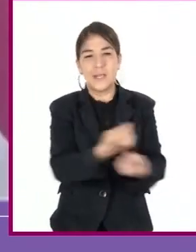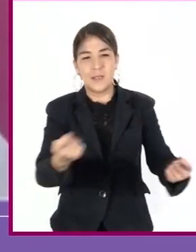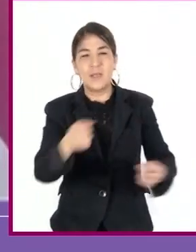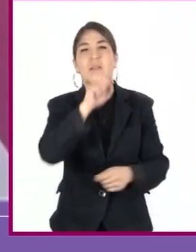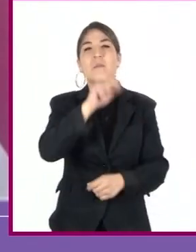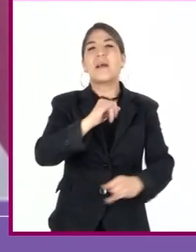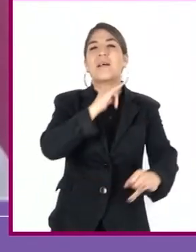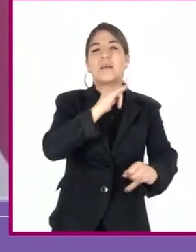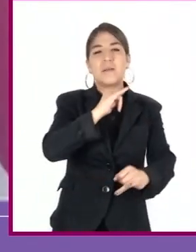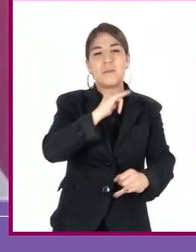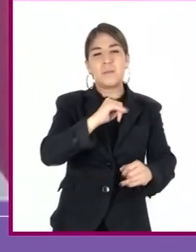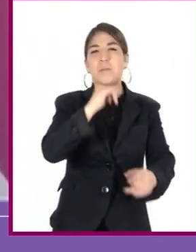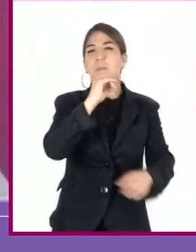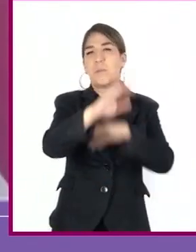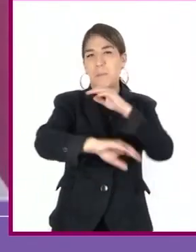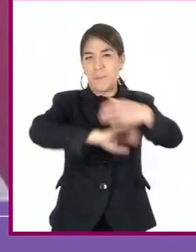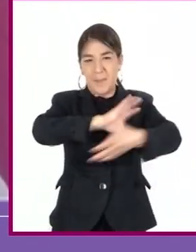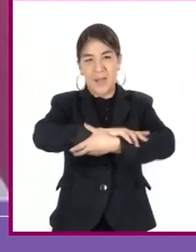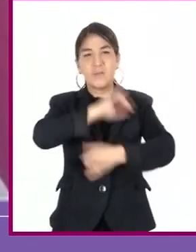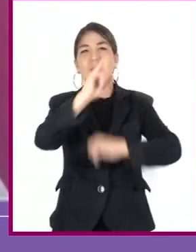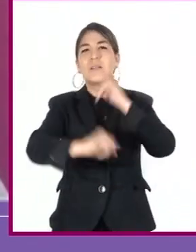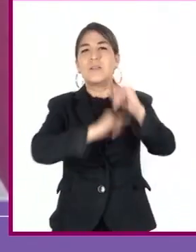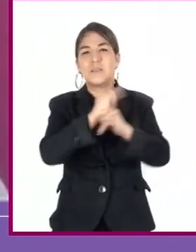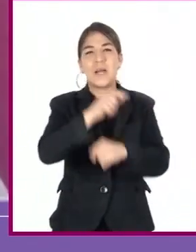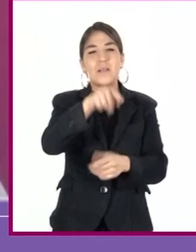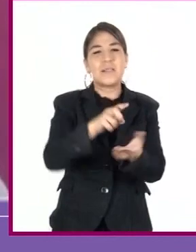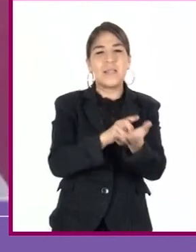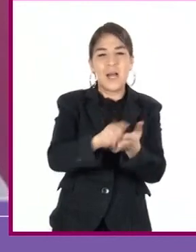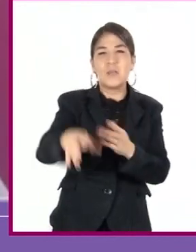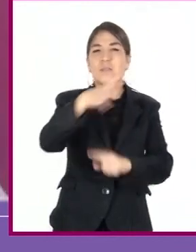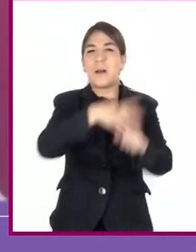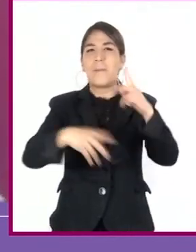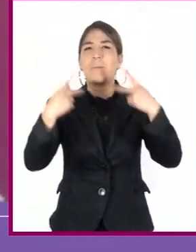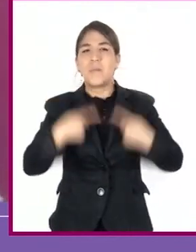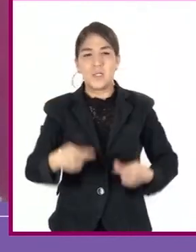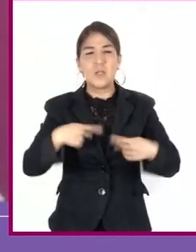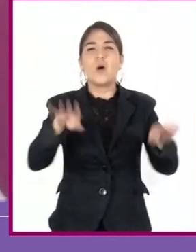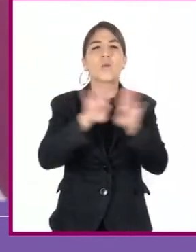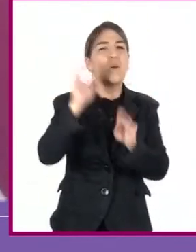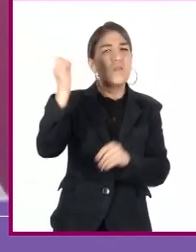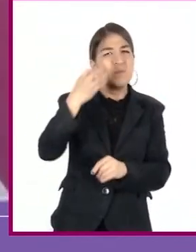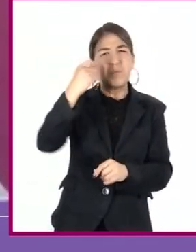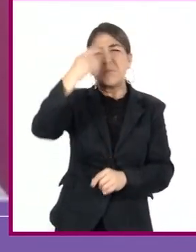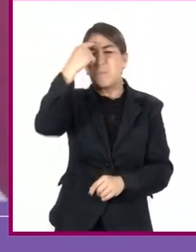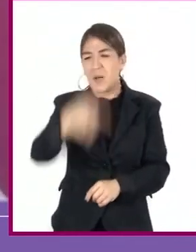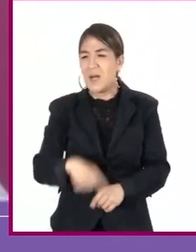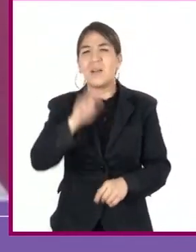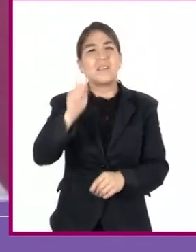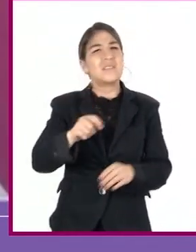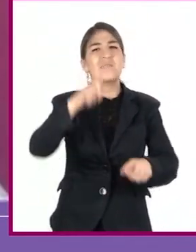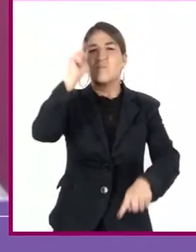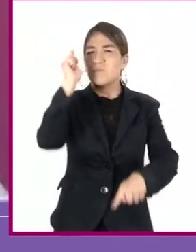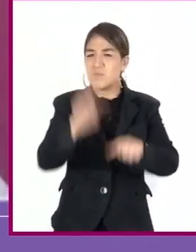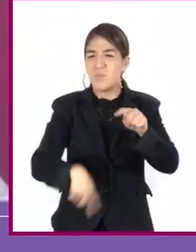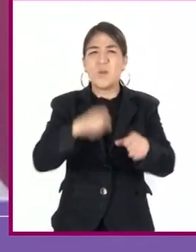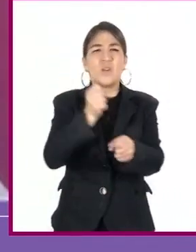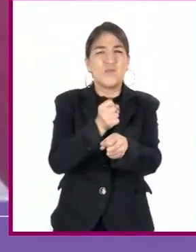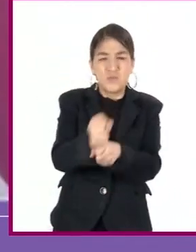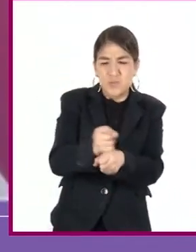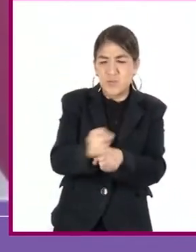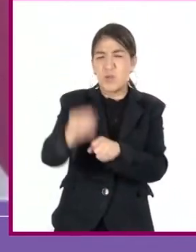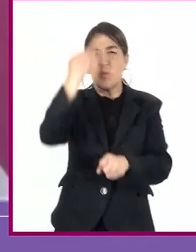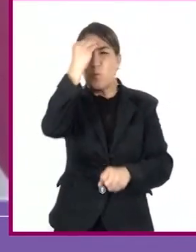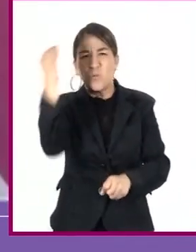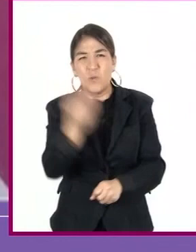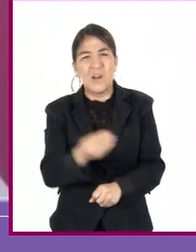Derechos Civiles y Políticos, Convención contra la Tortura y otros tratos o penas crueles, inhumanos